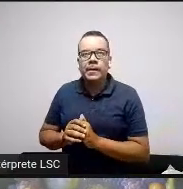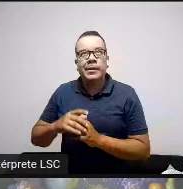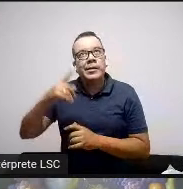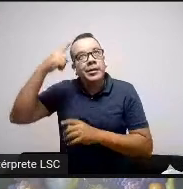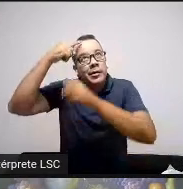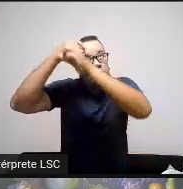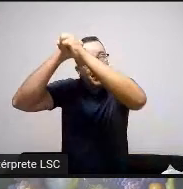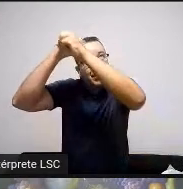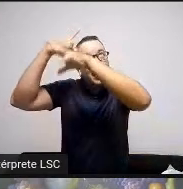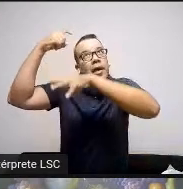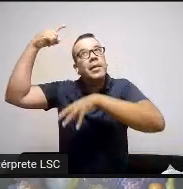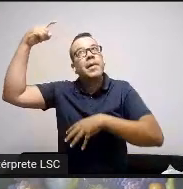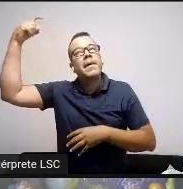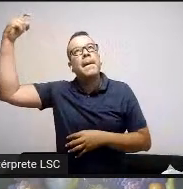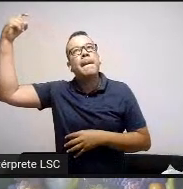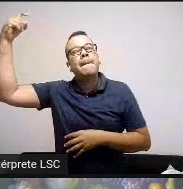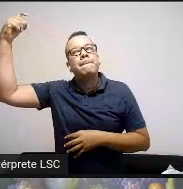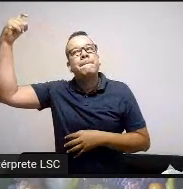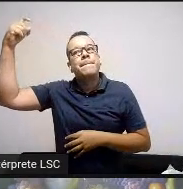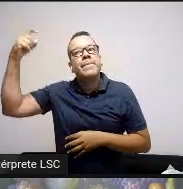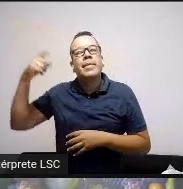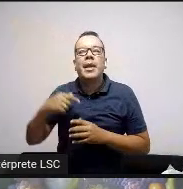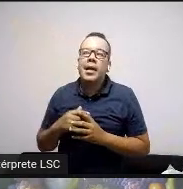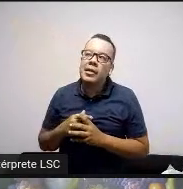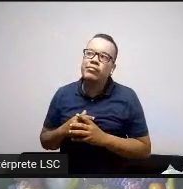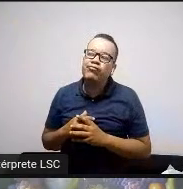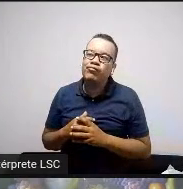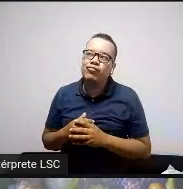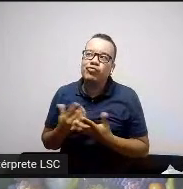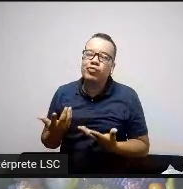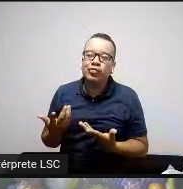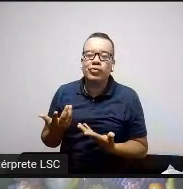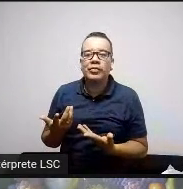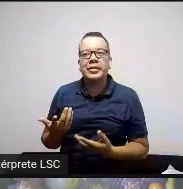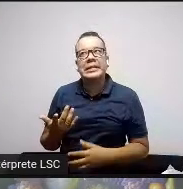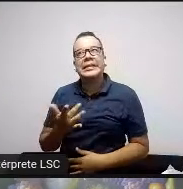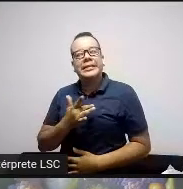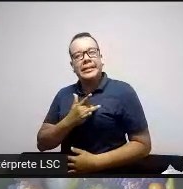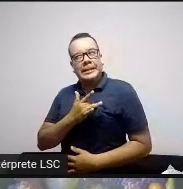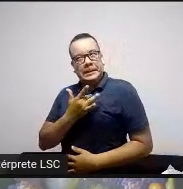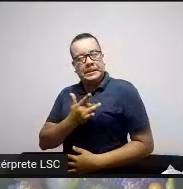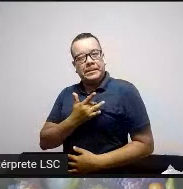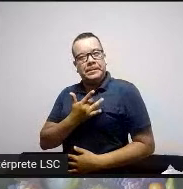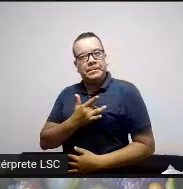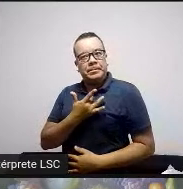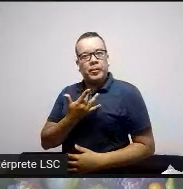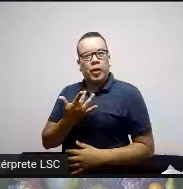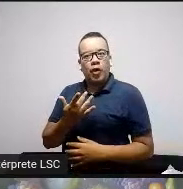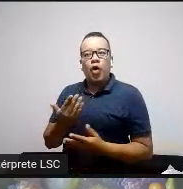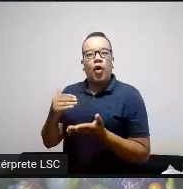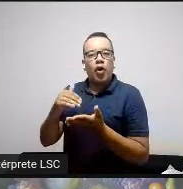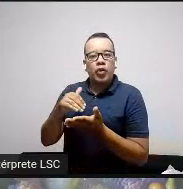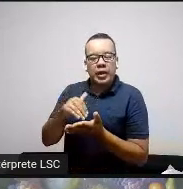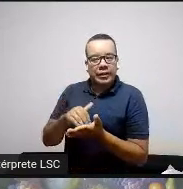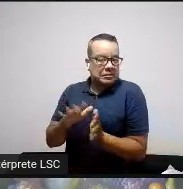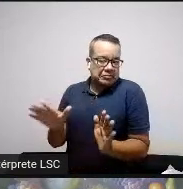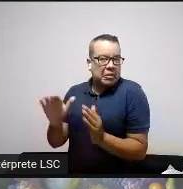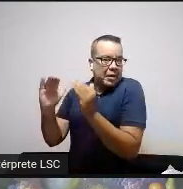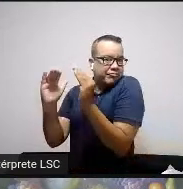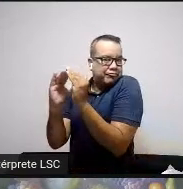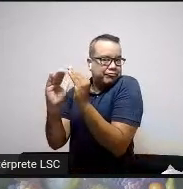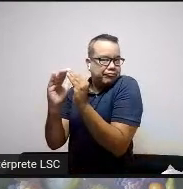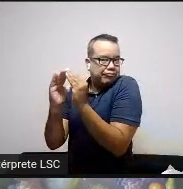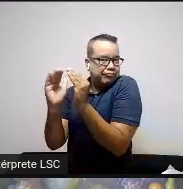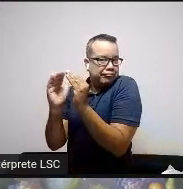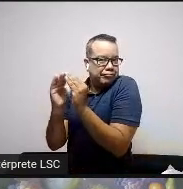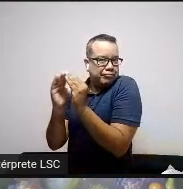volver a recuperar espacios emotivos, sensibles y de luz en nuestras casas,